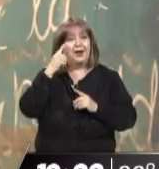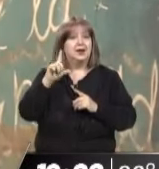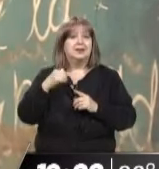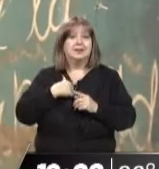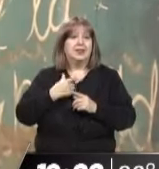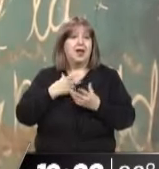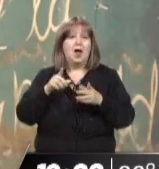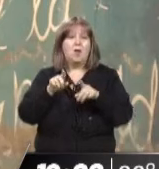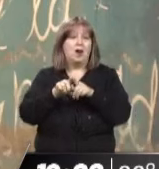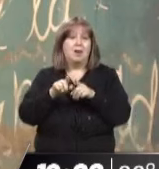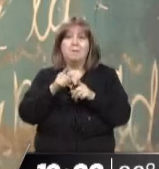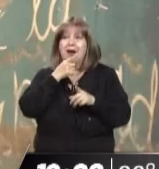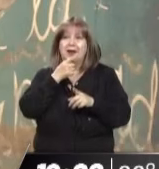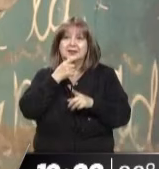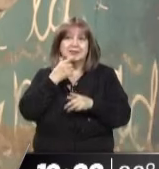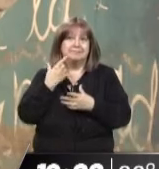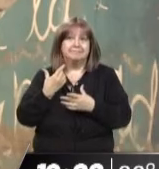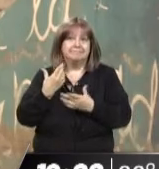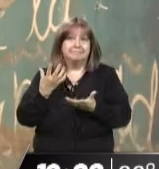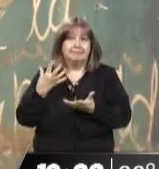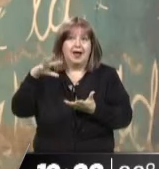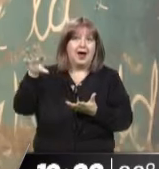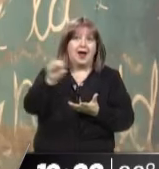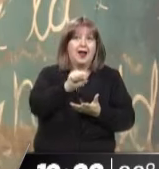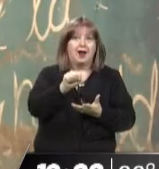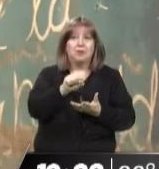al cual hoy no la encuentro, porque